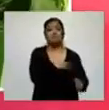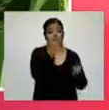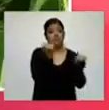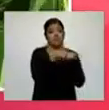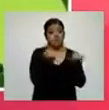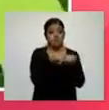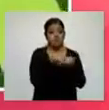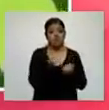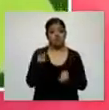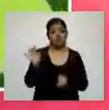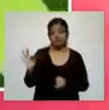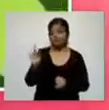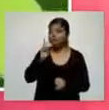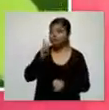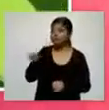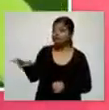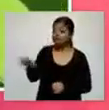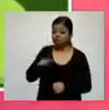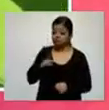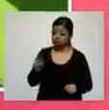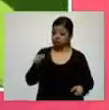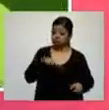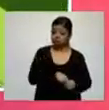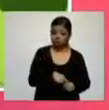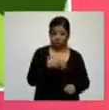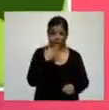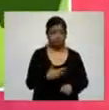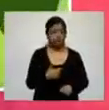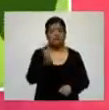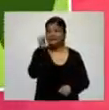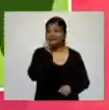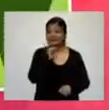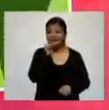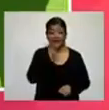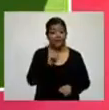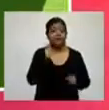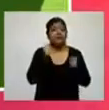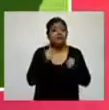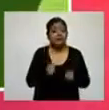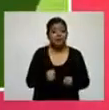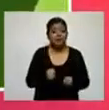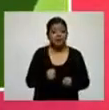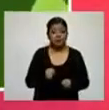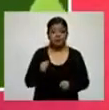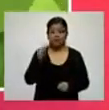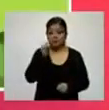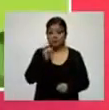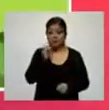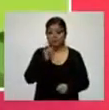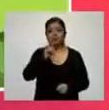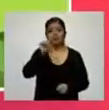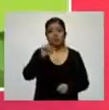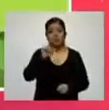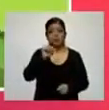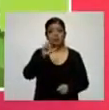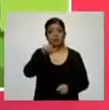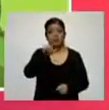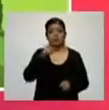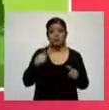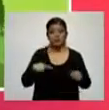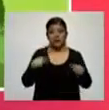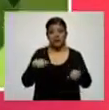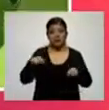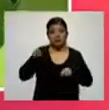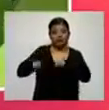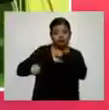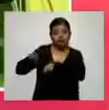preocupa de que Carla lo lleve bien puesto. Siempre se asegura de que haga clic. Y recordárselo a los que vayan con